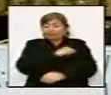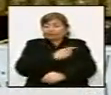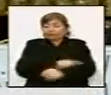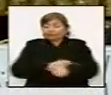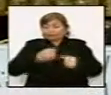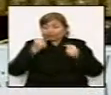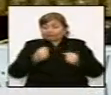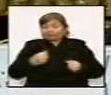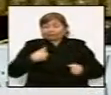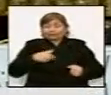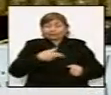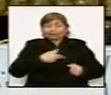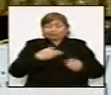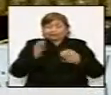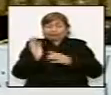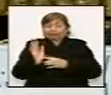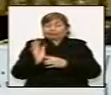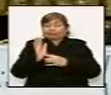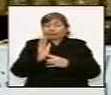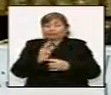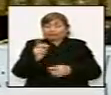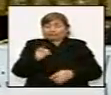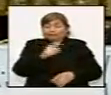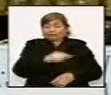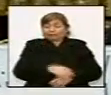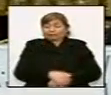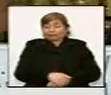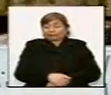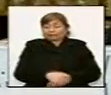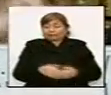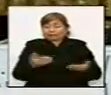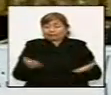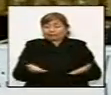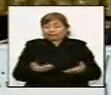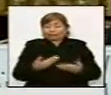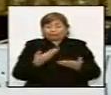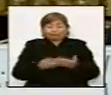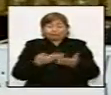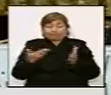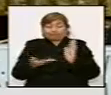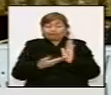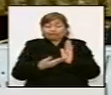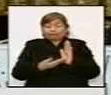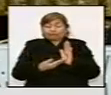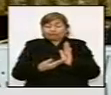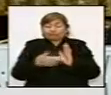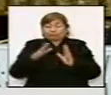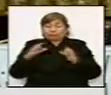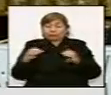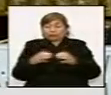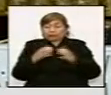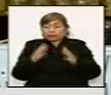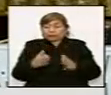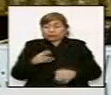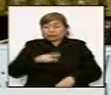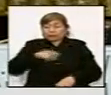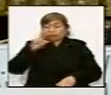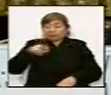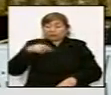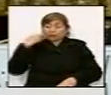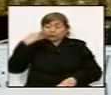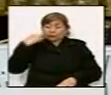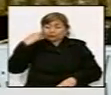de cada uno de nosotros como representantes de ustedes. Y aquí, teniendo presente a su congresista de la región